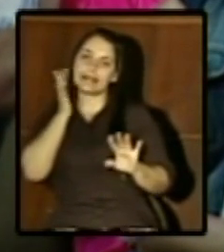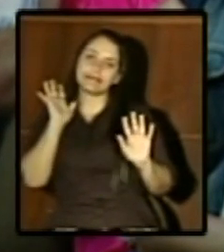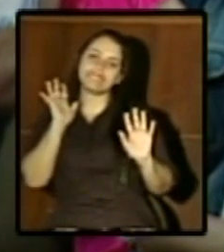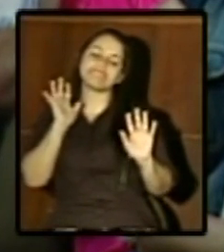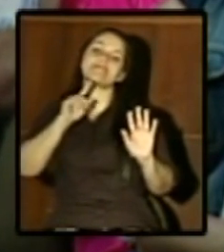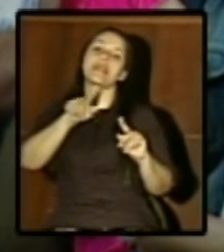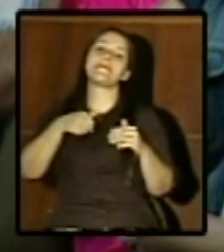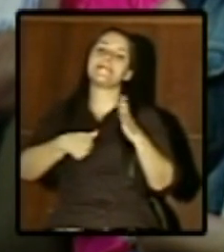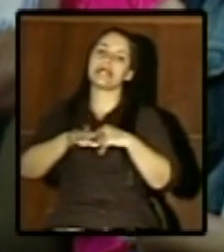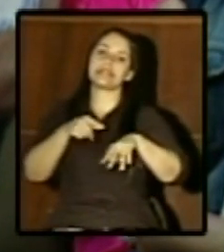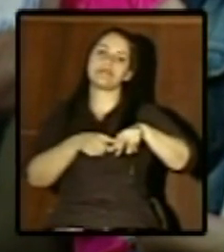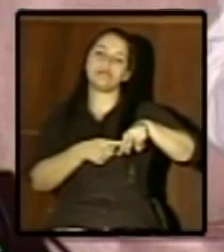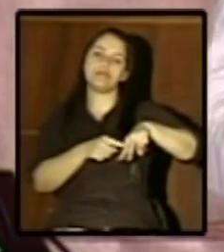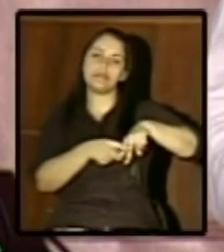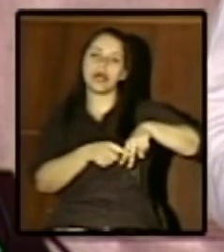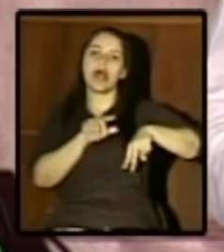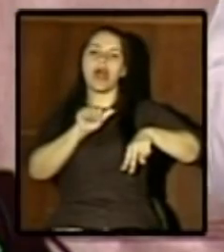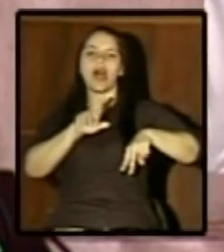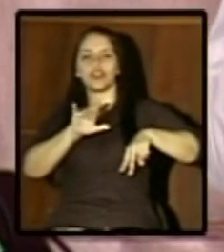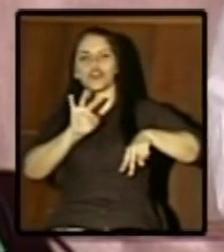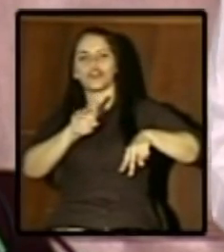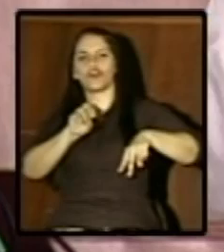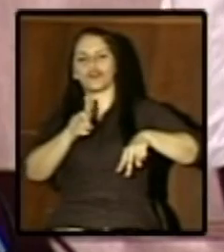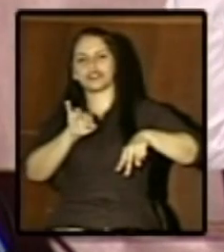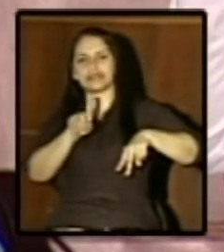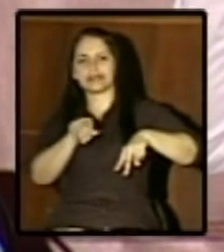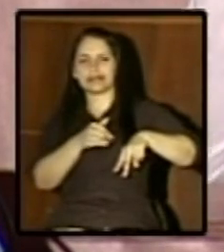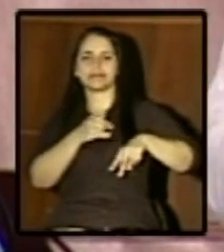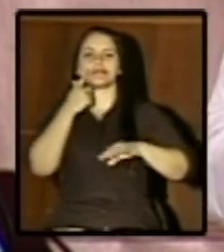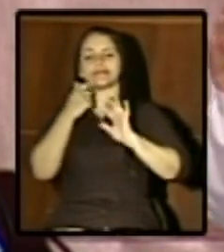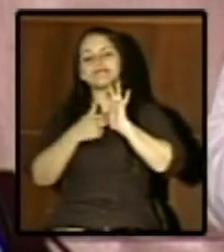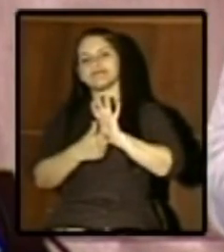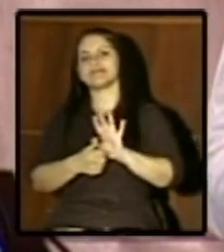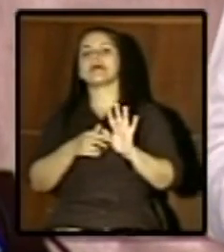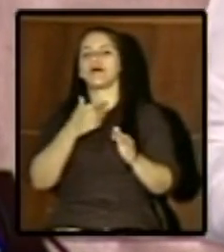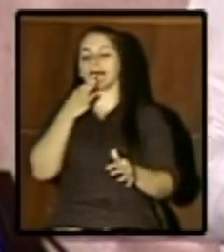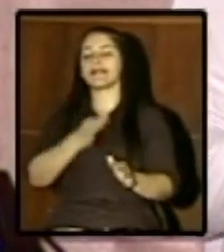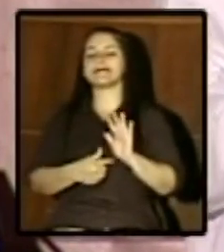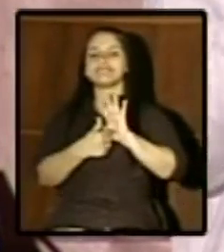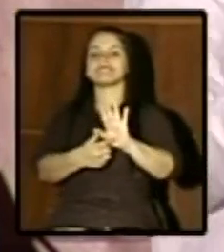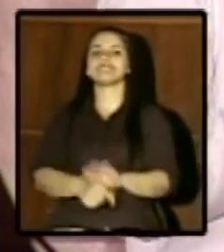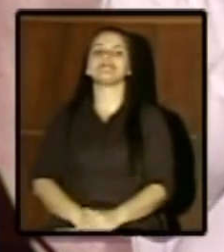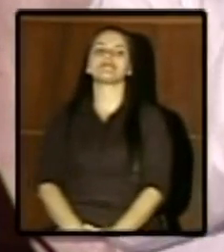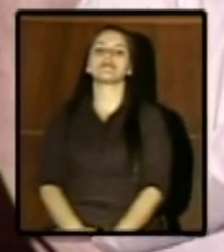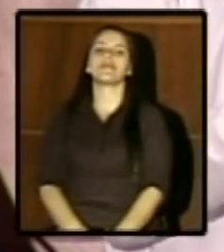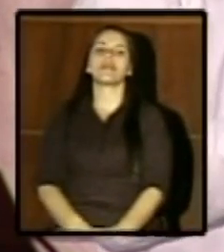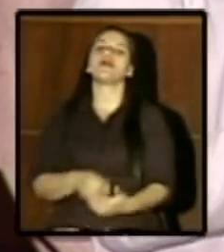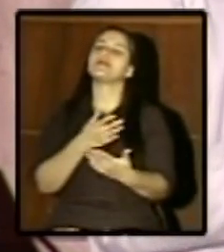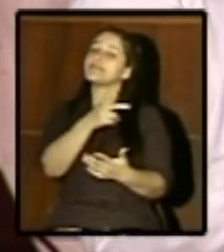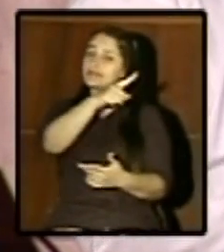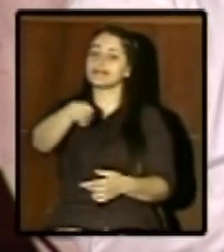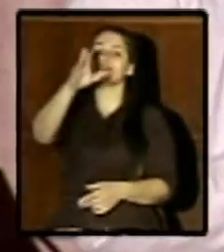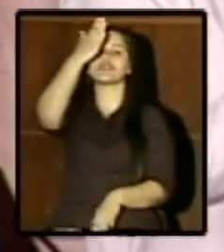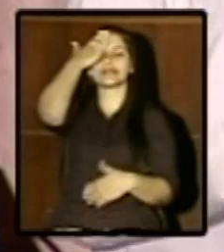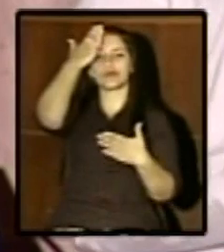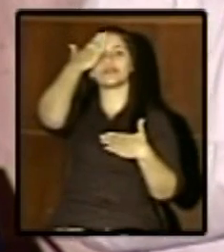negrita, tiene mucho más riesgo de tener artrosis de rodilla. Entonces, si es negrita y gordita, tiene una artrosis de rodilla, pero